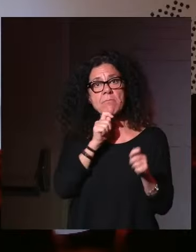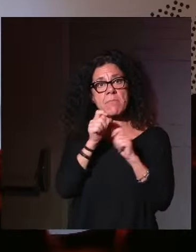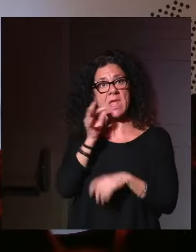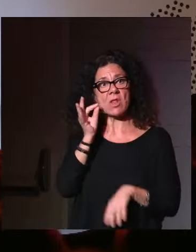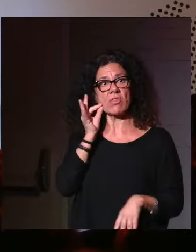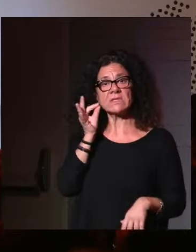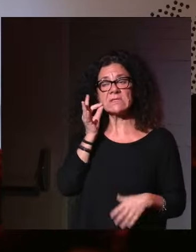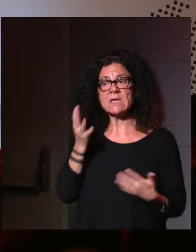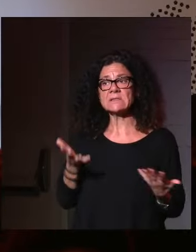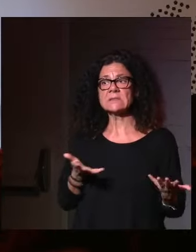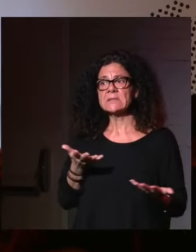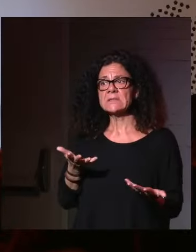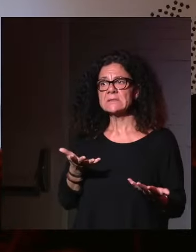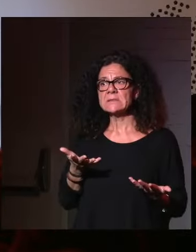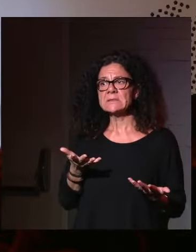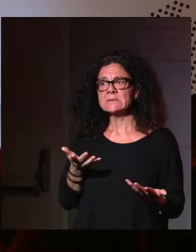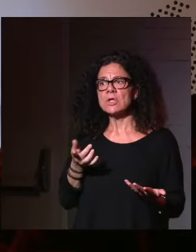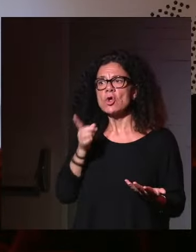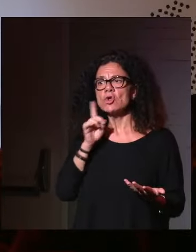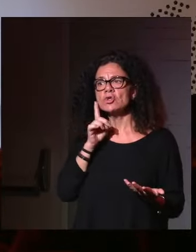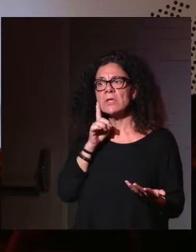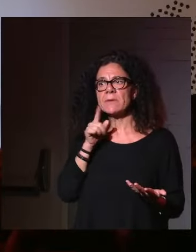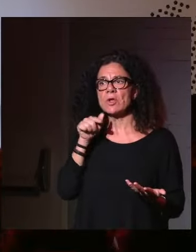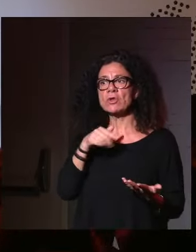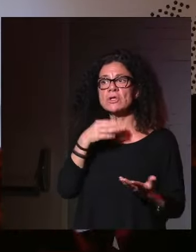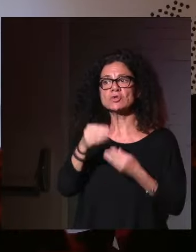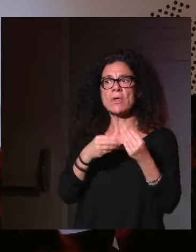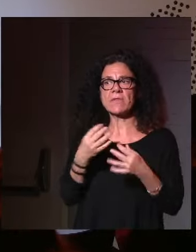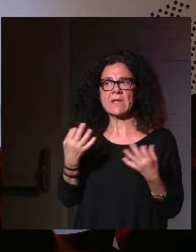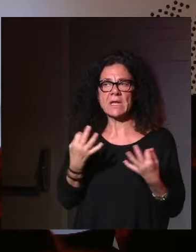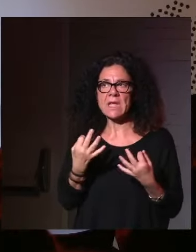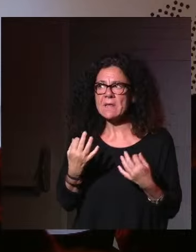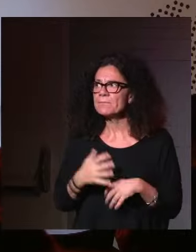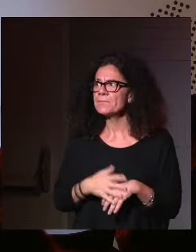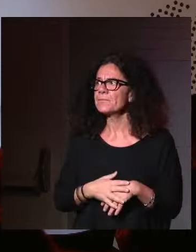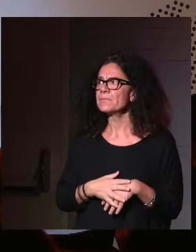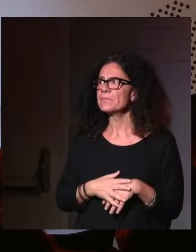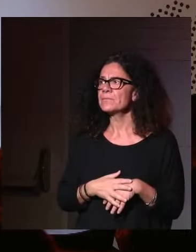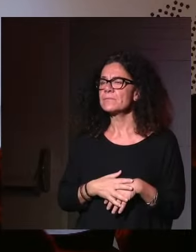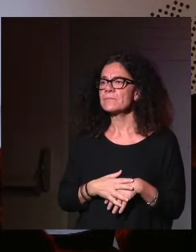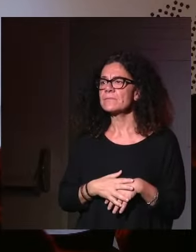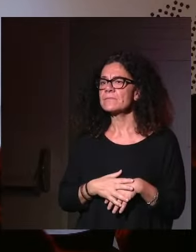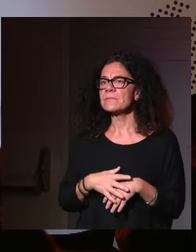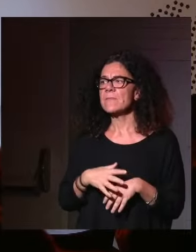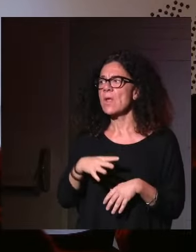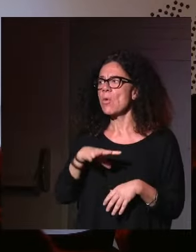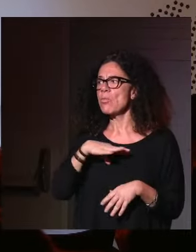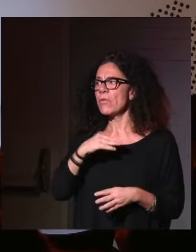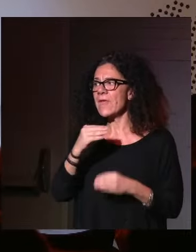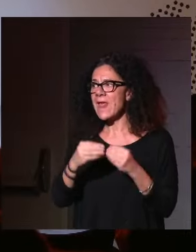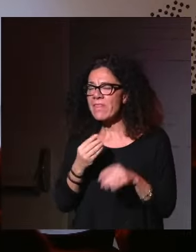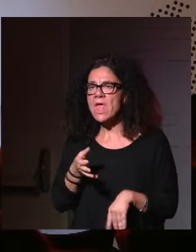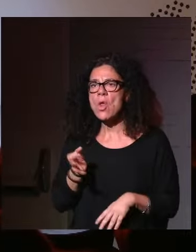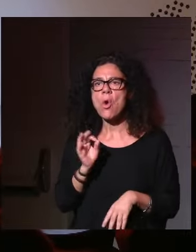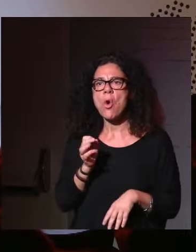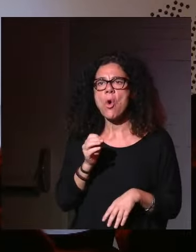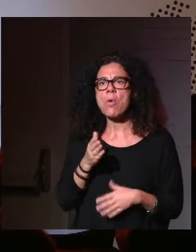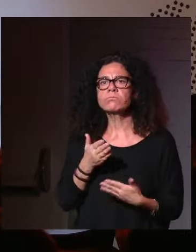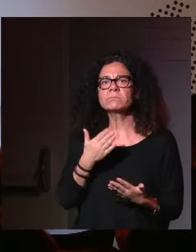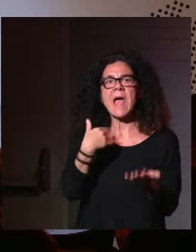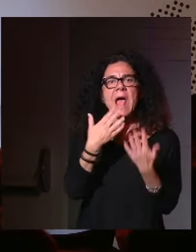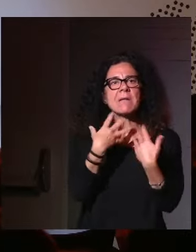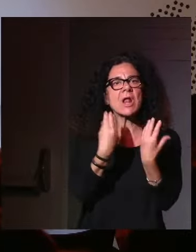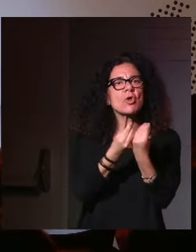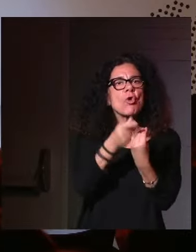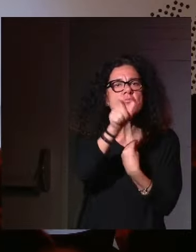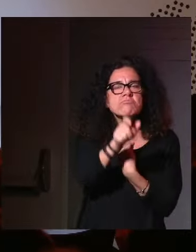eh No no saber muy bien Qué hacer con esto no s no no o qué poder hacer con o qué poder hacer o quién o a quién acudir o